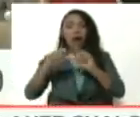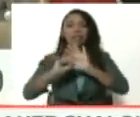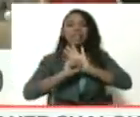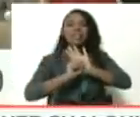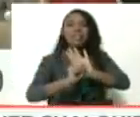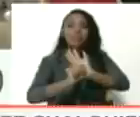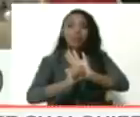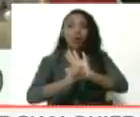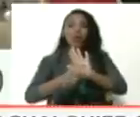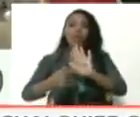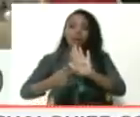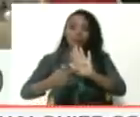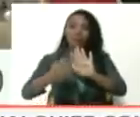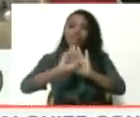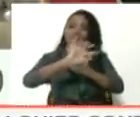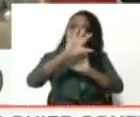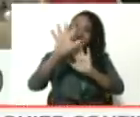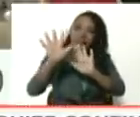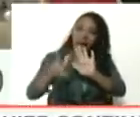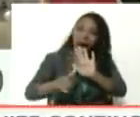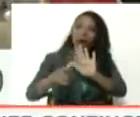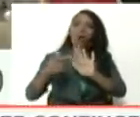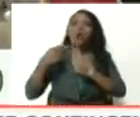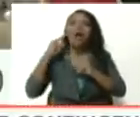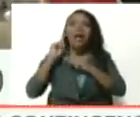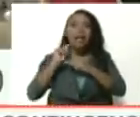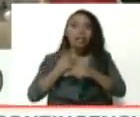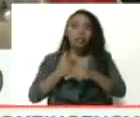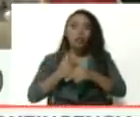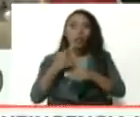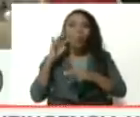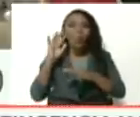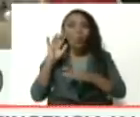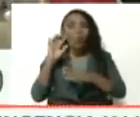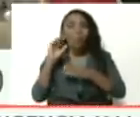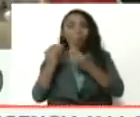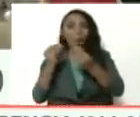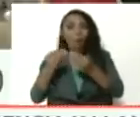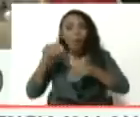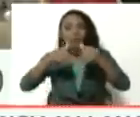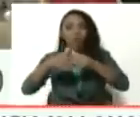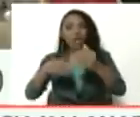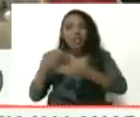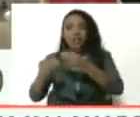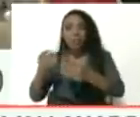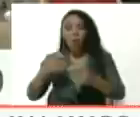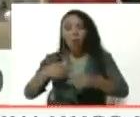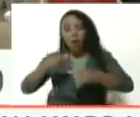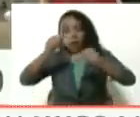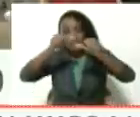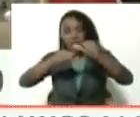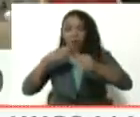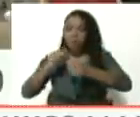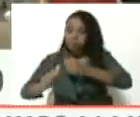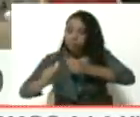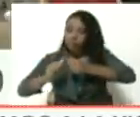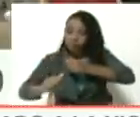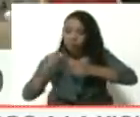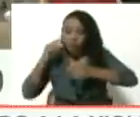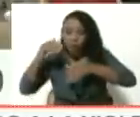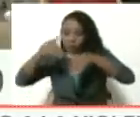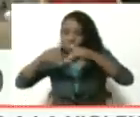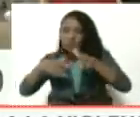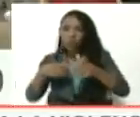de eficiencia, de transparencia, de donde salían las máquinas de votación, donde hacemos las auditorías, donde hacemos,